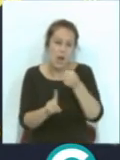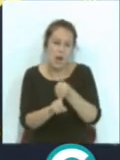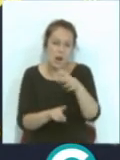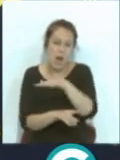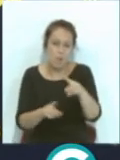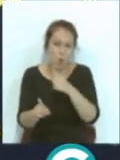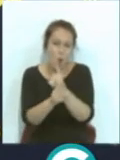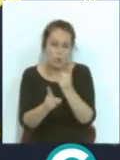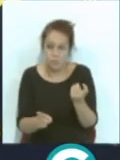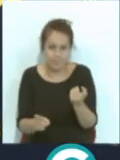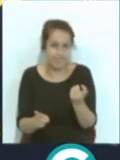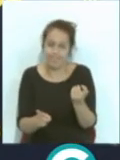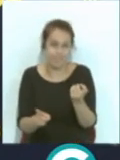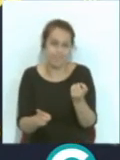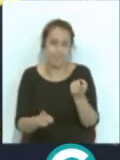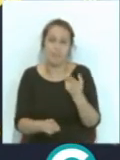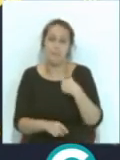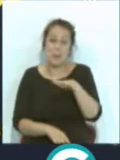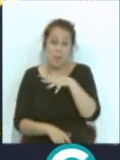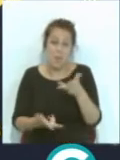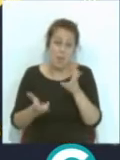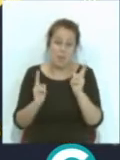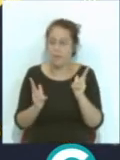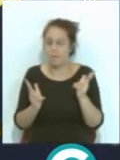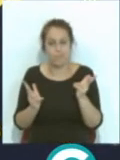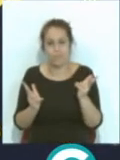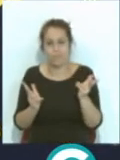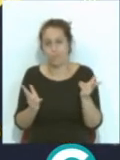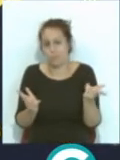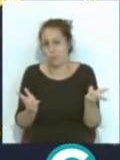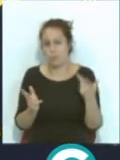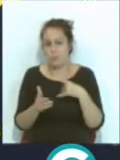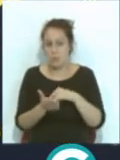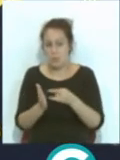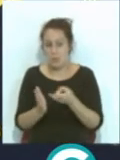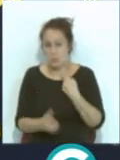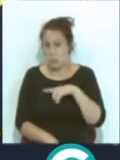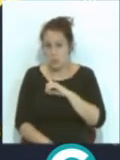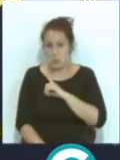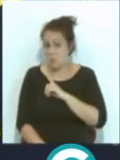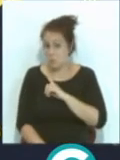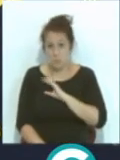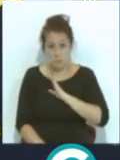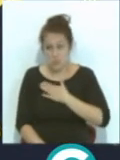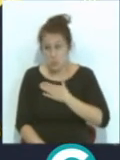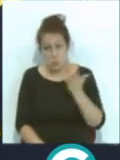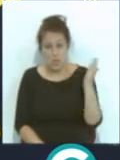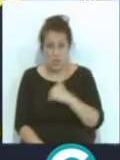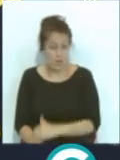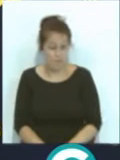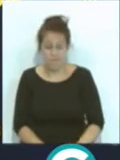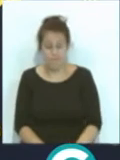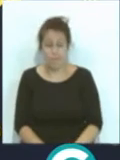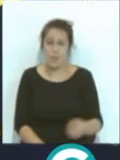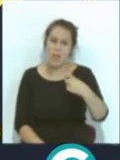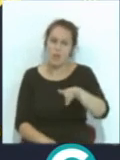contrario, ni dejando espacios, no es el plan que tengamos que tenemos para mañana. Ellos